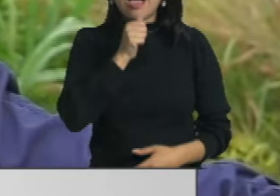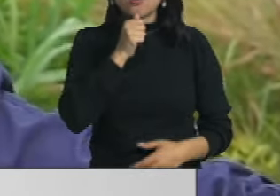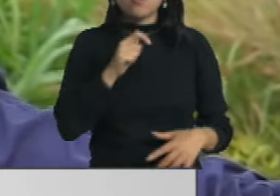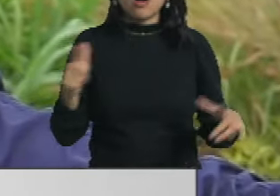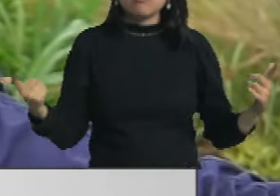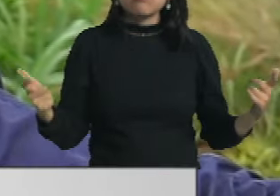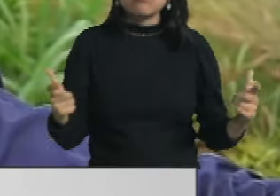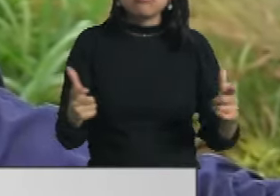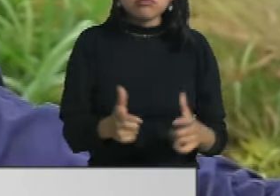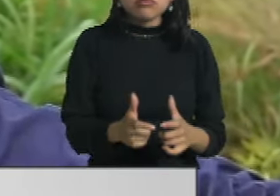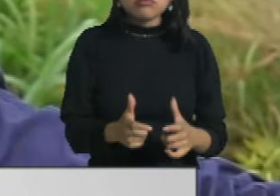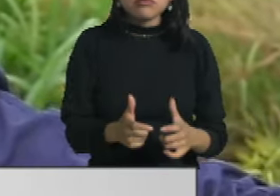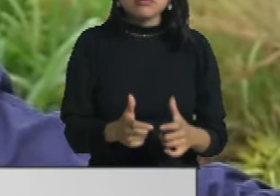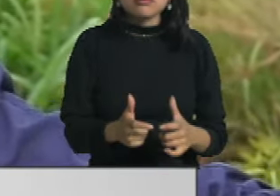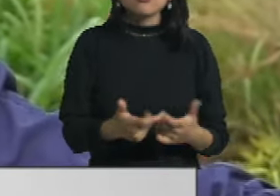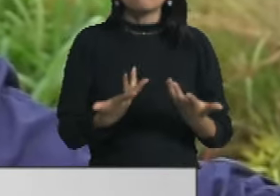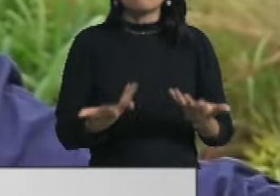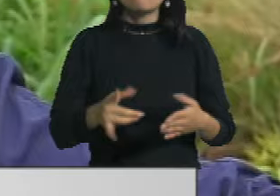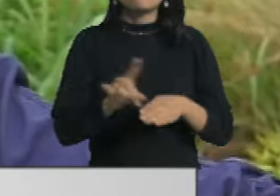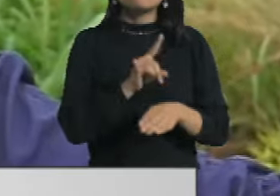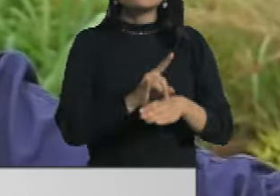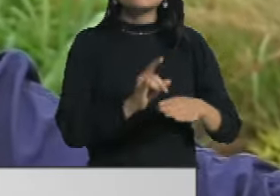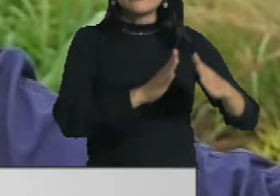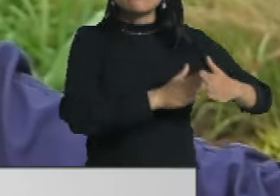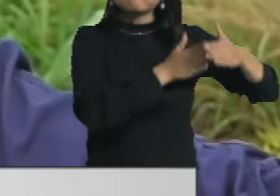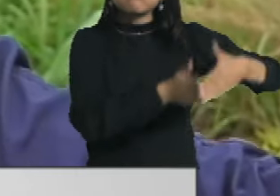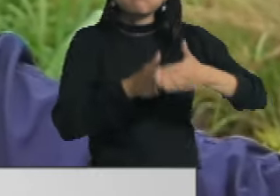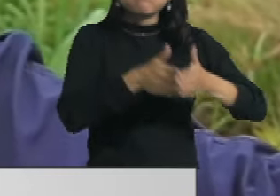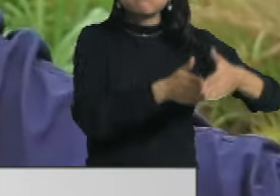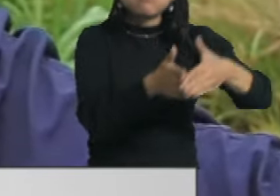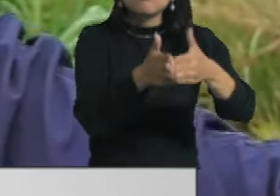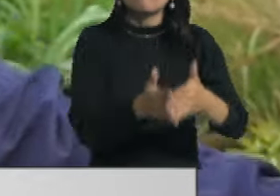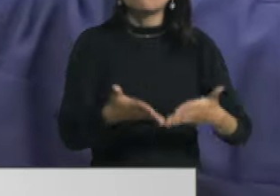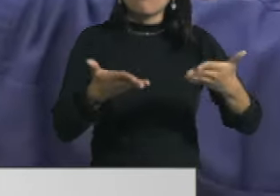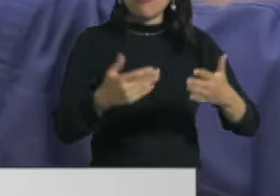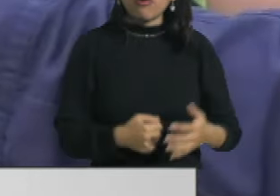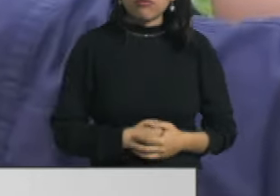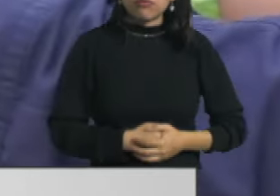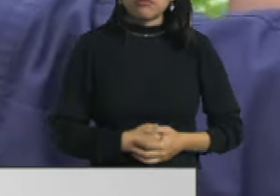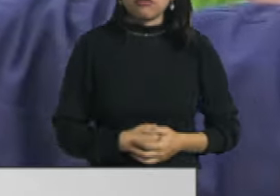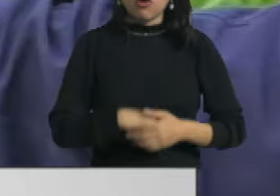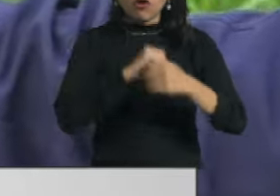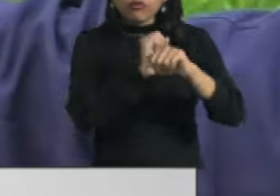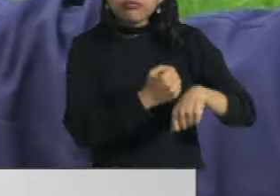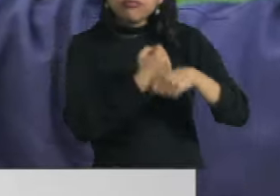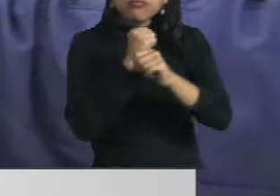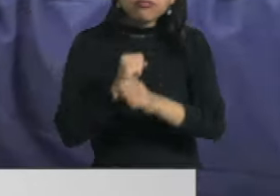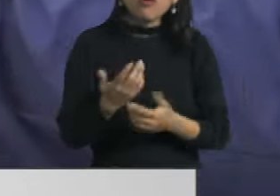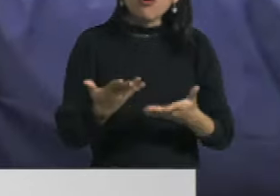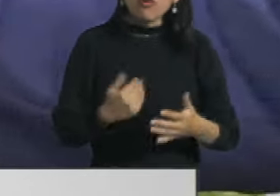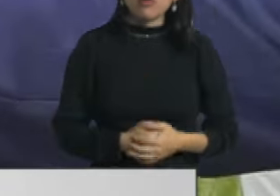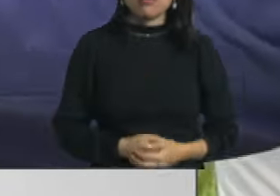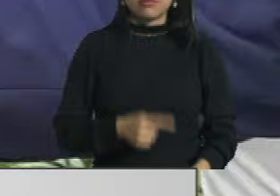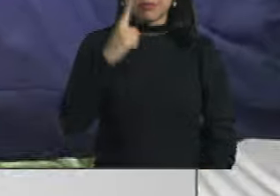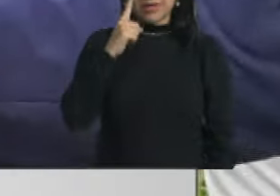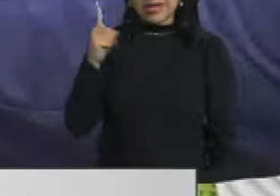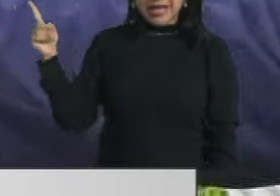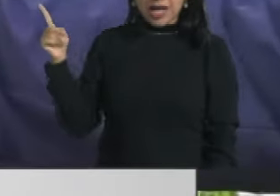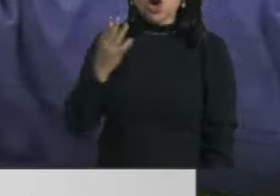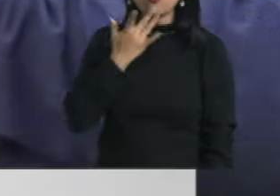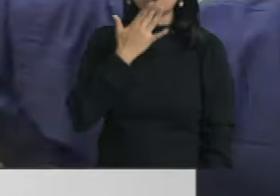ese es nuestro trabajo en nosotros, aguantar, porque qué más podemos hacer con este verano, el solazo que estamos. Antes este era todo río, vea, todo ese era el río